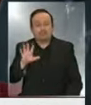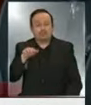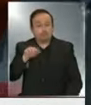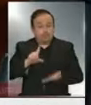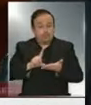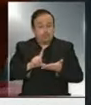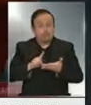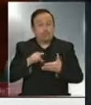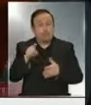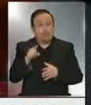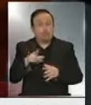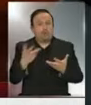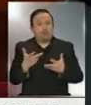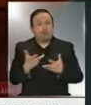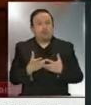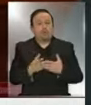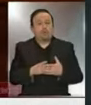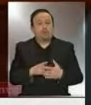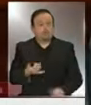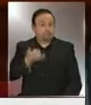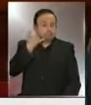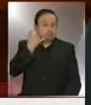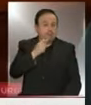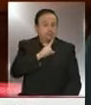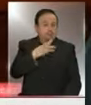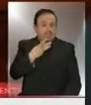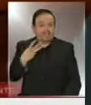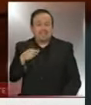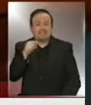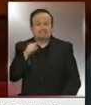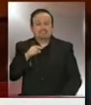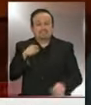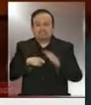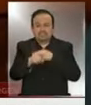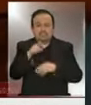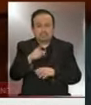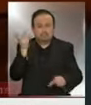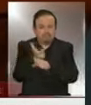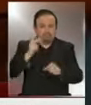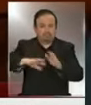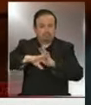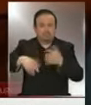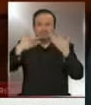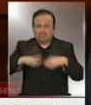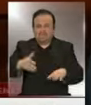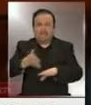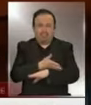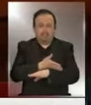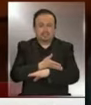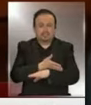que, producto de al nivel 133, ingresa una llamada donde estaban saqueando este supermercado que, como bien señalas tú, ya había sido